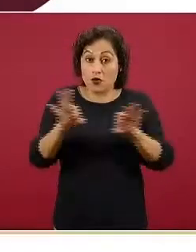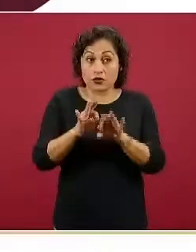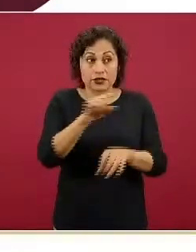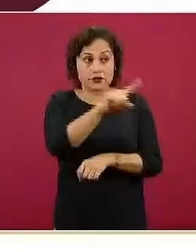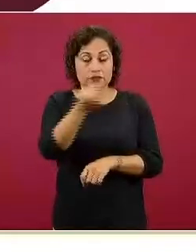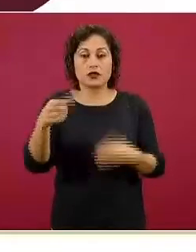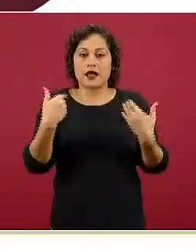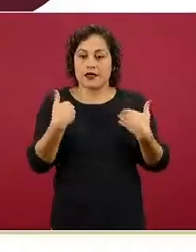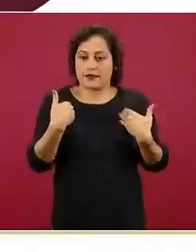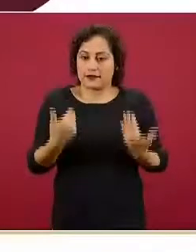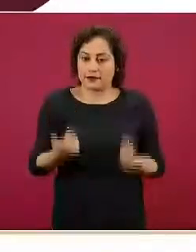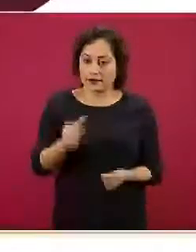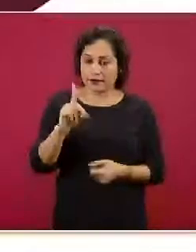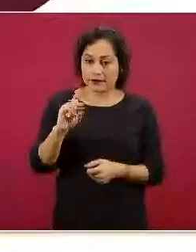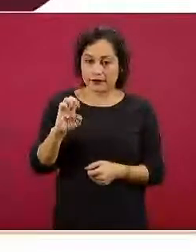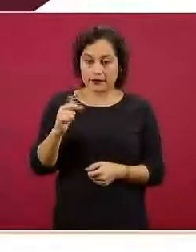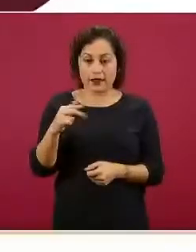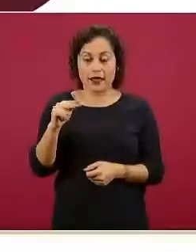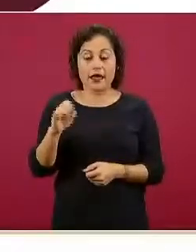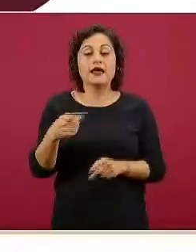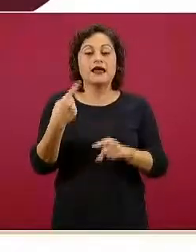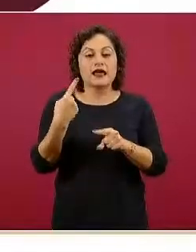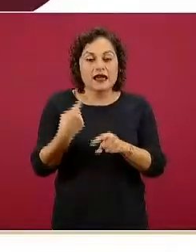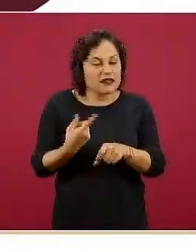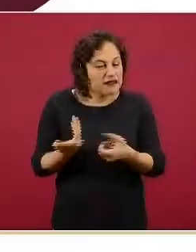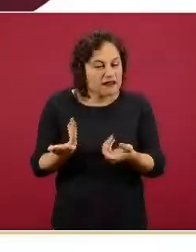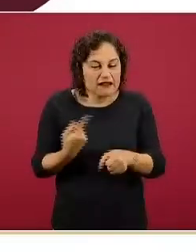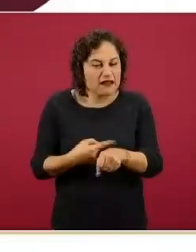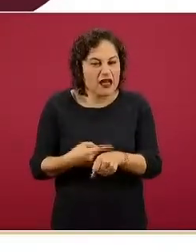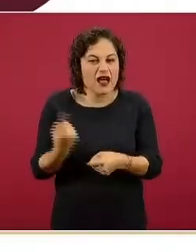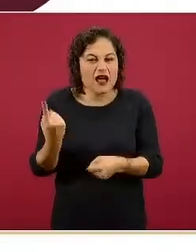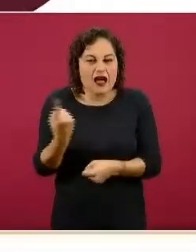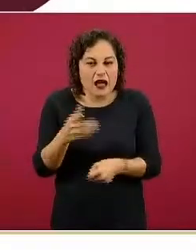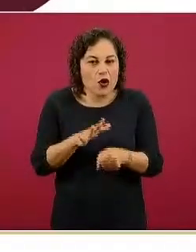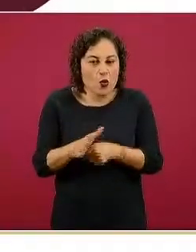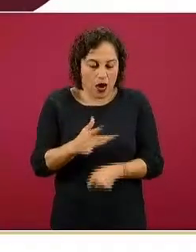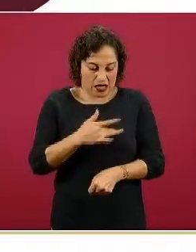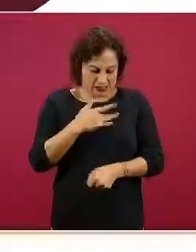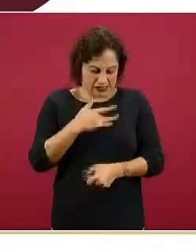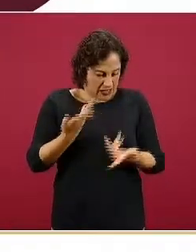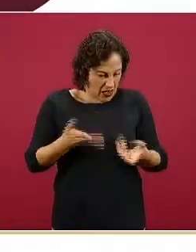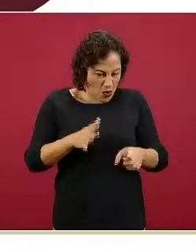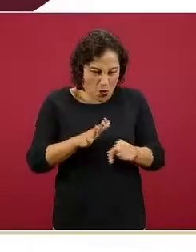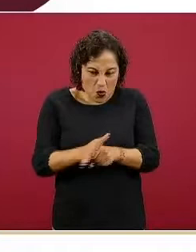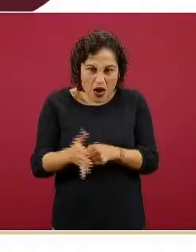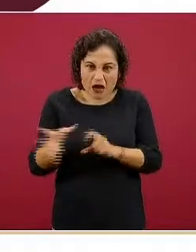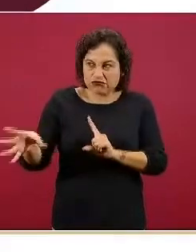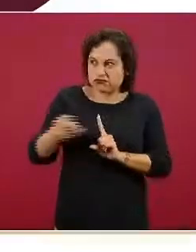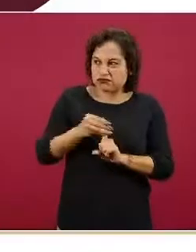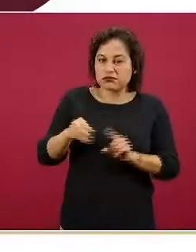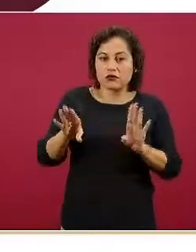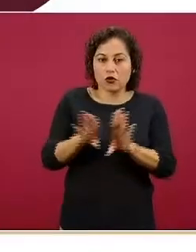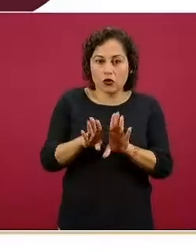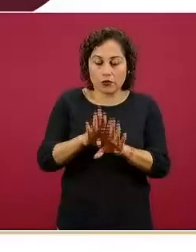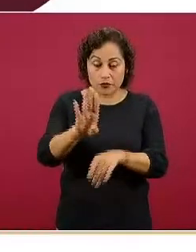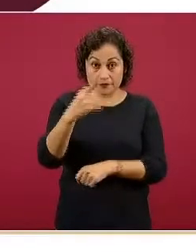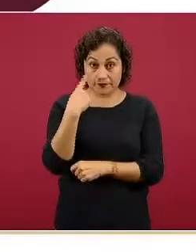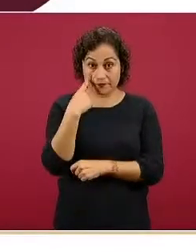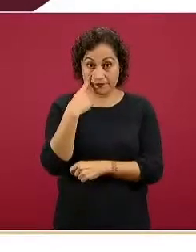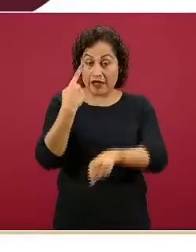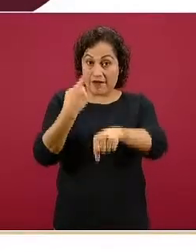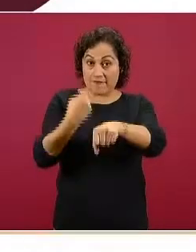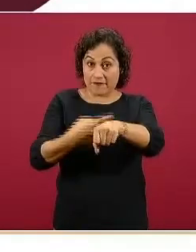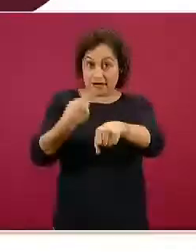el dengue, quién la transmite, cómo se comporta, cómo se manifiesta. El dengue, ustedes pueden ver, es una enfermedad que